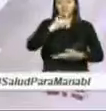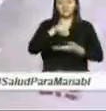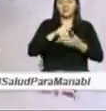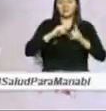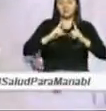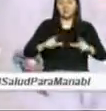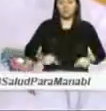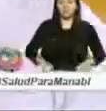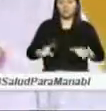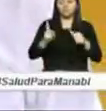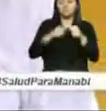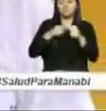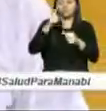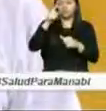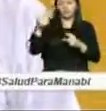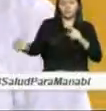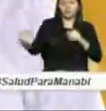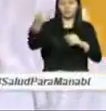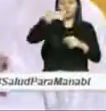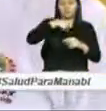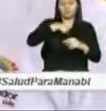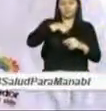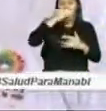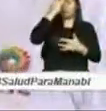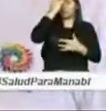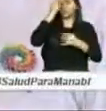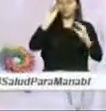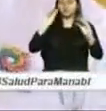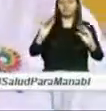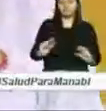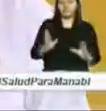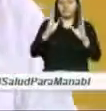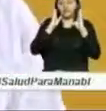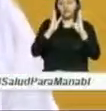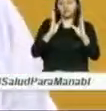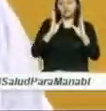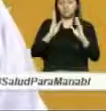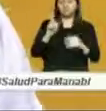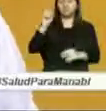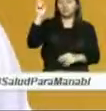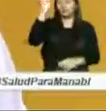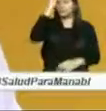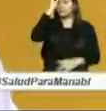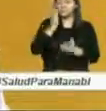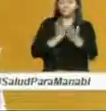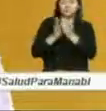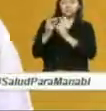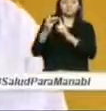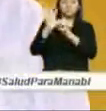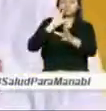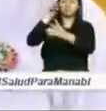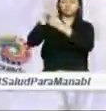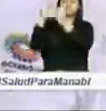los hospitales grandes, ya que aquí se pueden resolver 8 de cada 10 casos, de cada 10